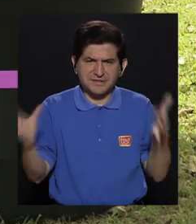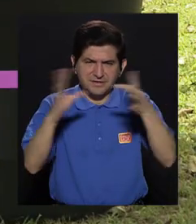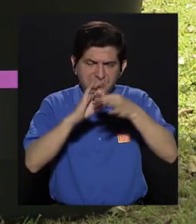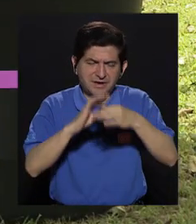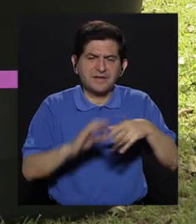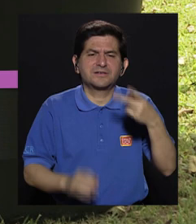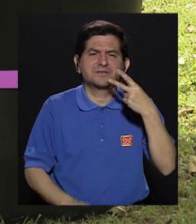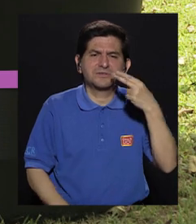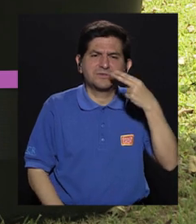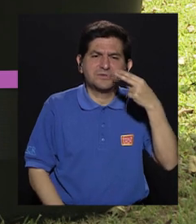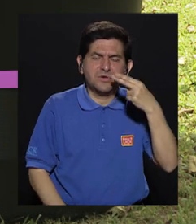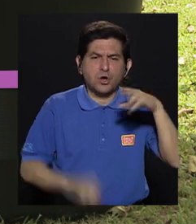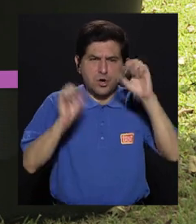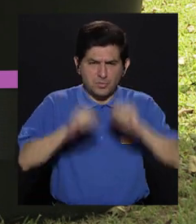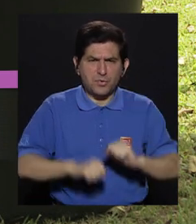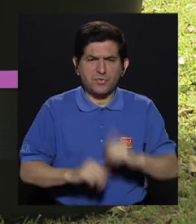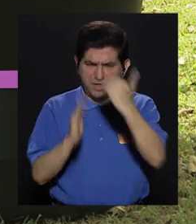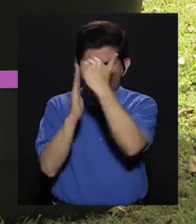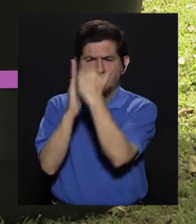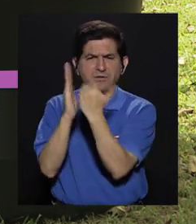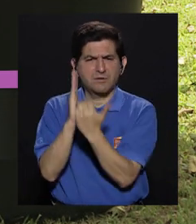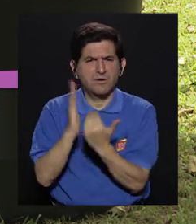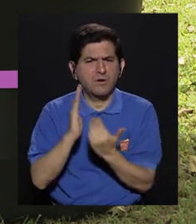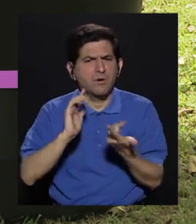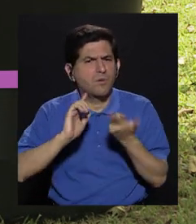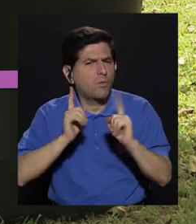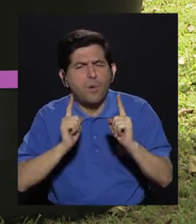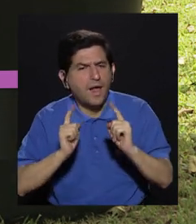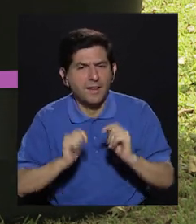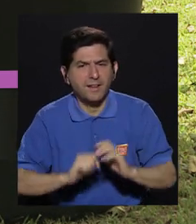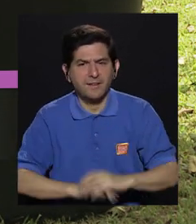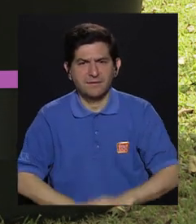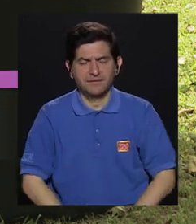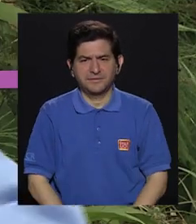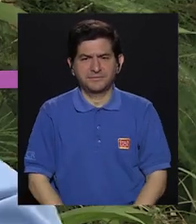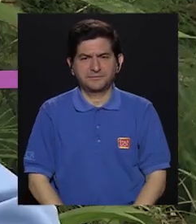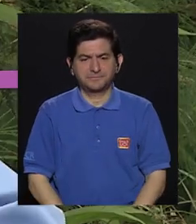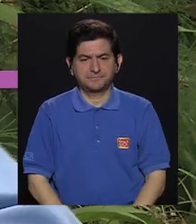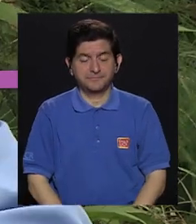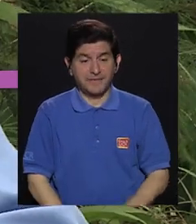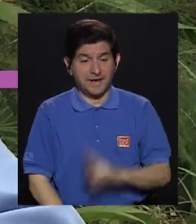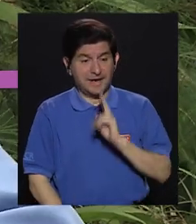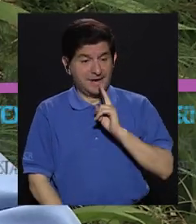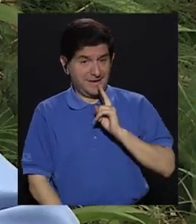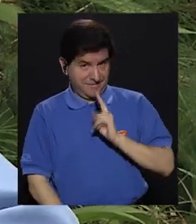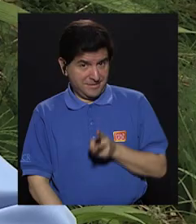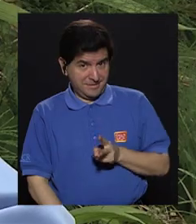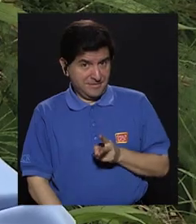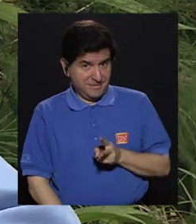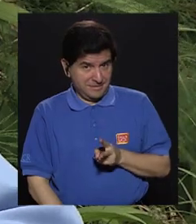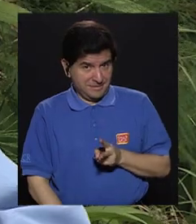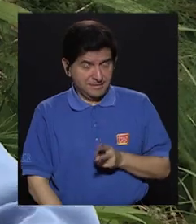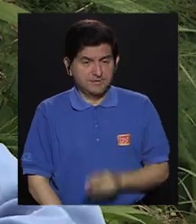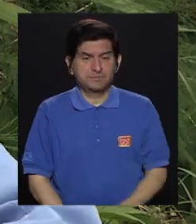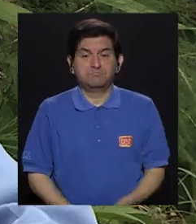tabaco y podríamos enumerarlas, ¿de cuáles podríamos conversar? En realidad